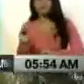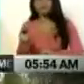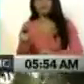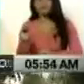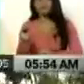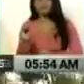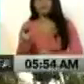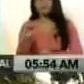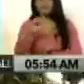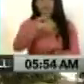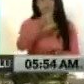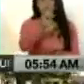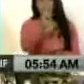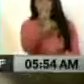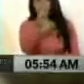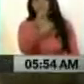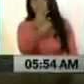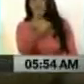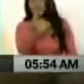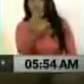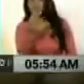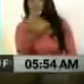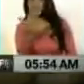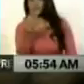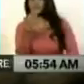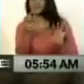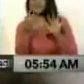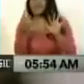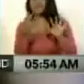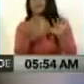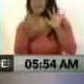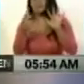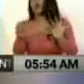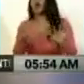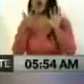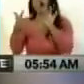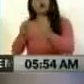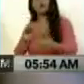Bolívar, de Guayana, y poner el